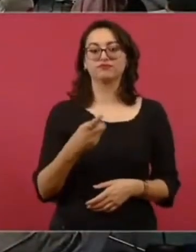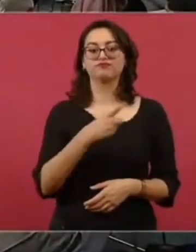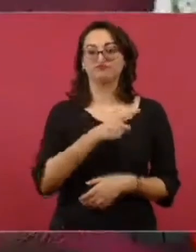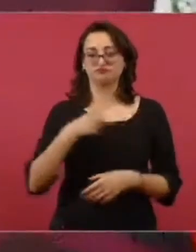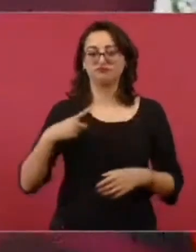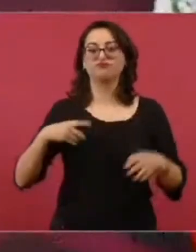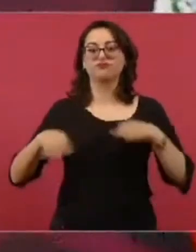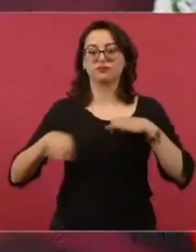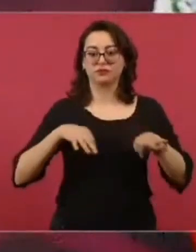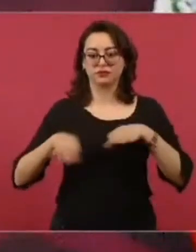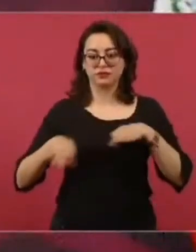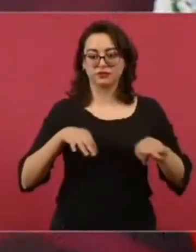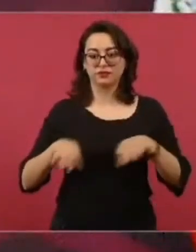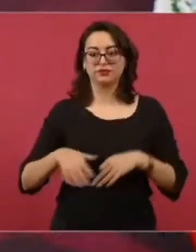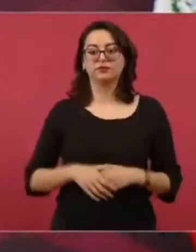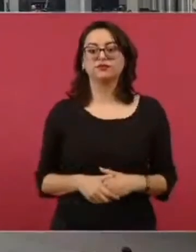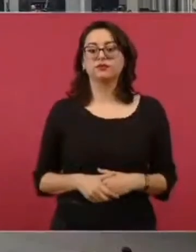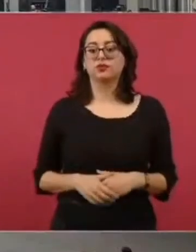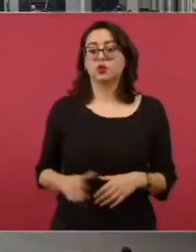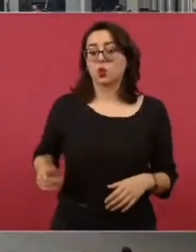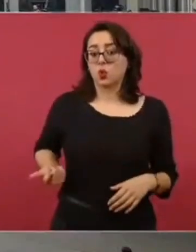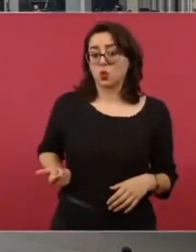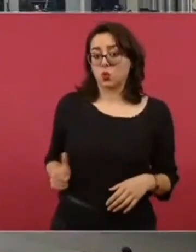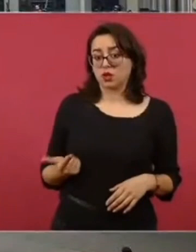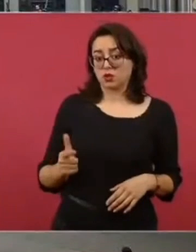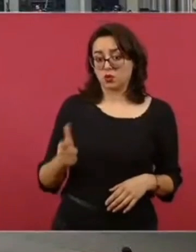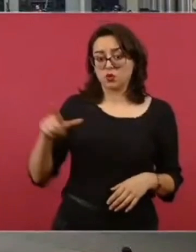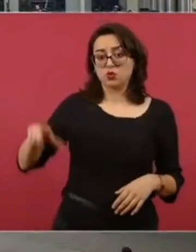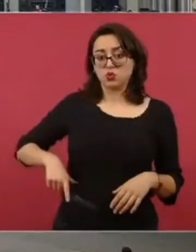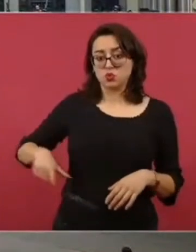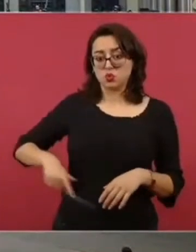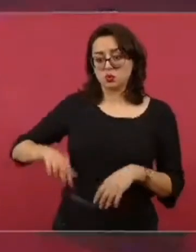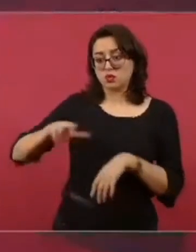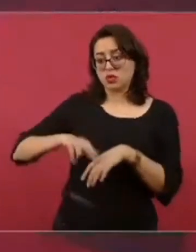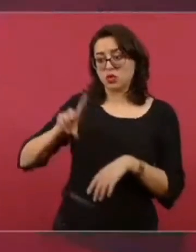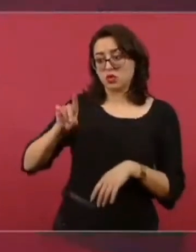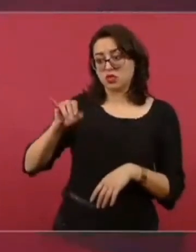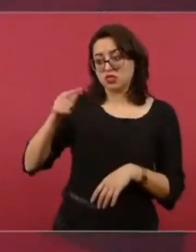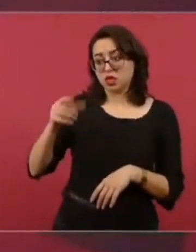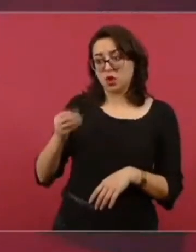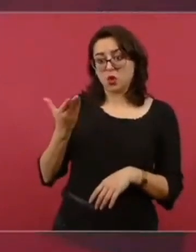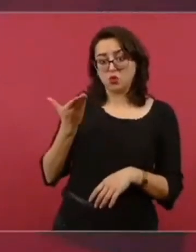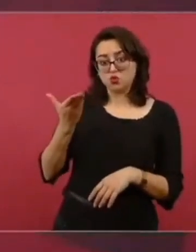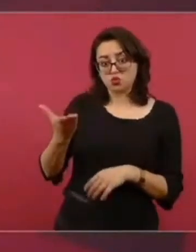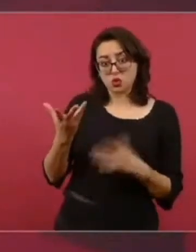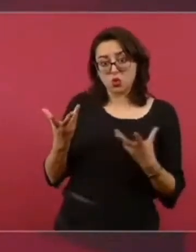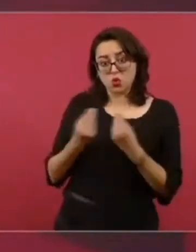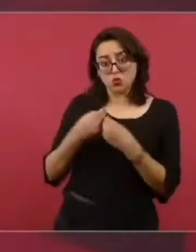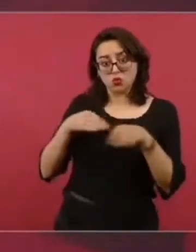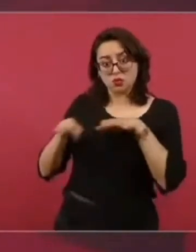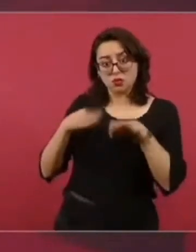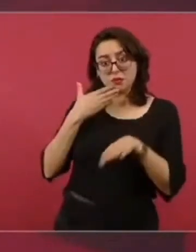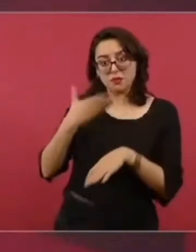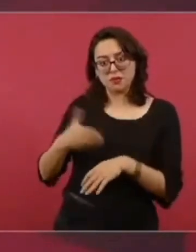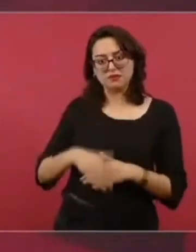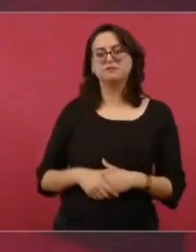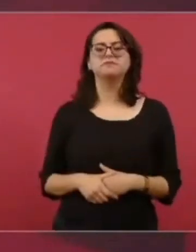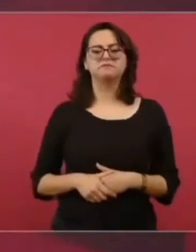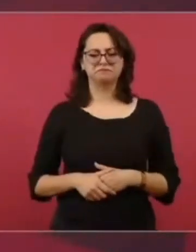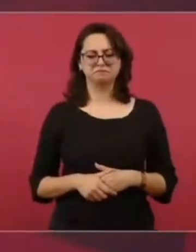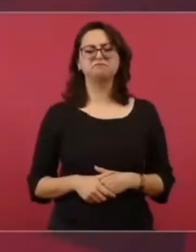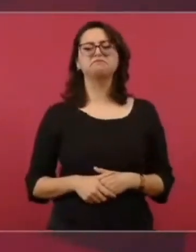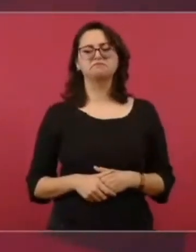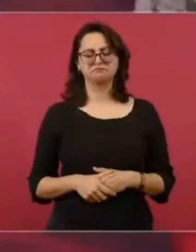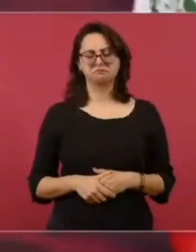en Guanajuato. ¿Trabaja bien con el gobernador Diego Sinue? Sí, es una buena persona. Nada más que no